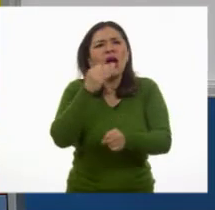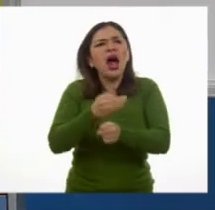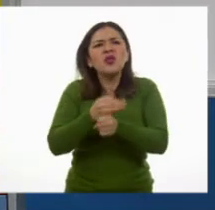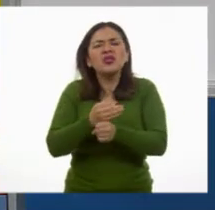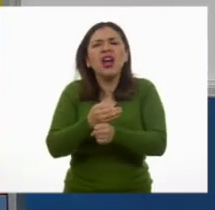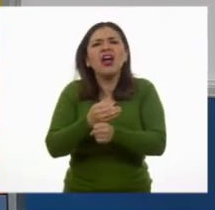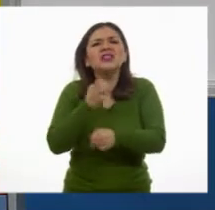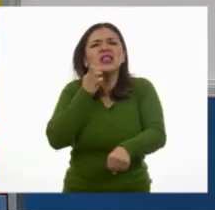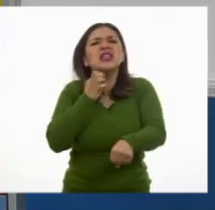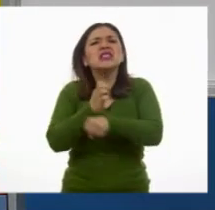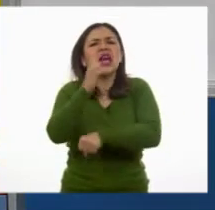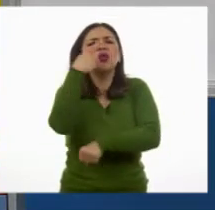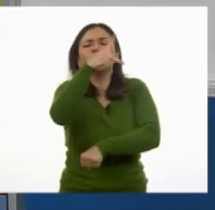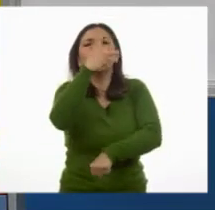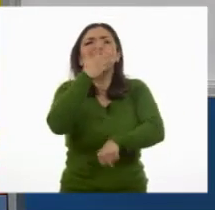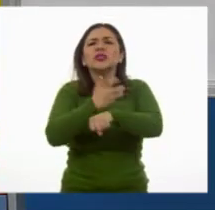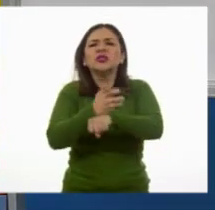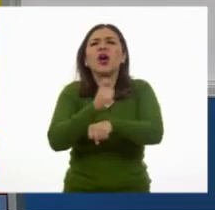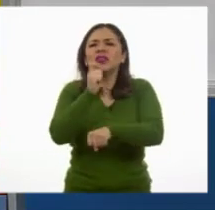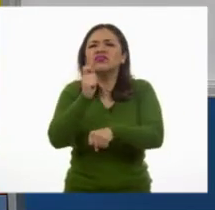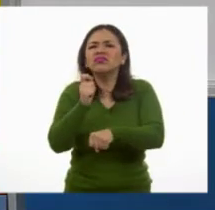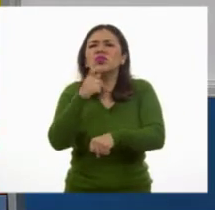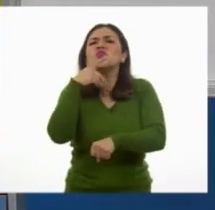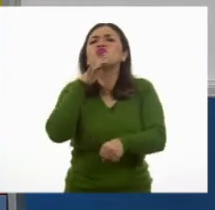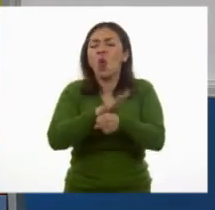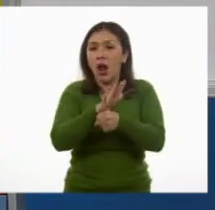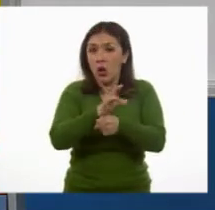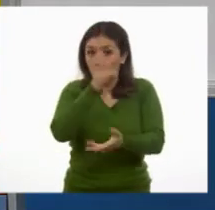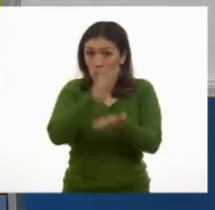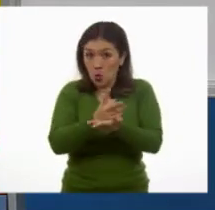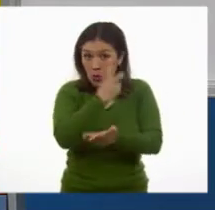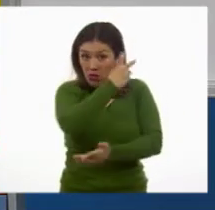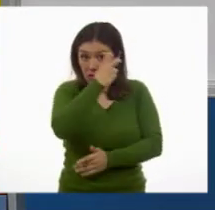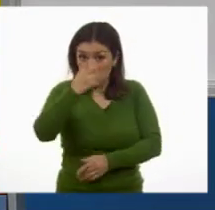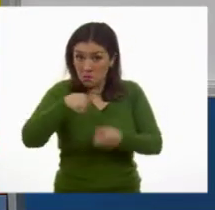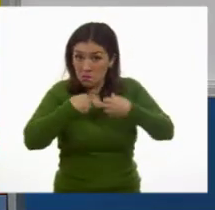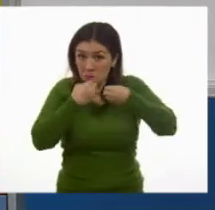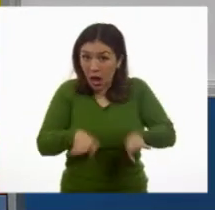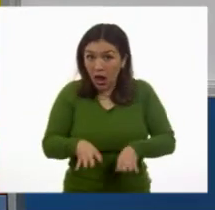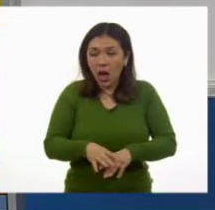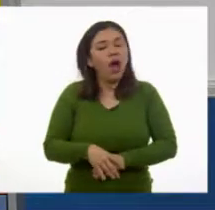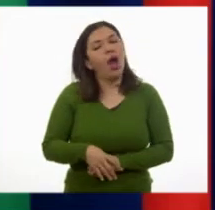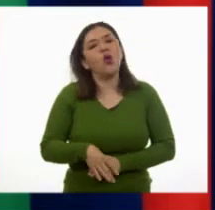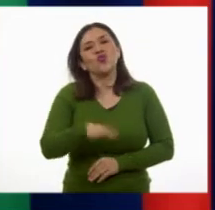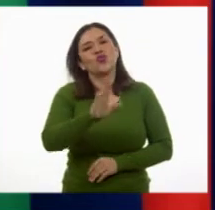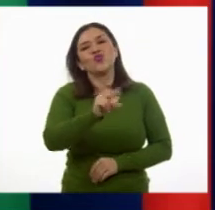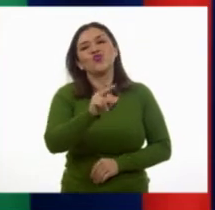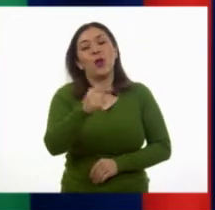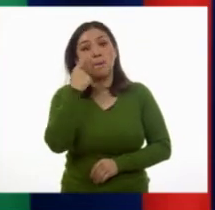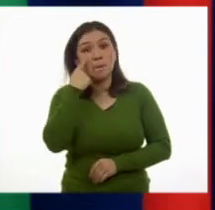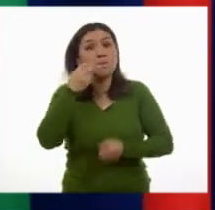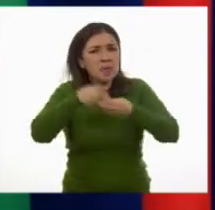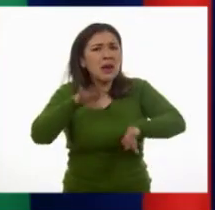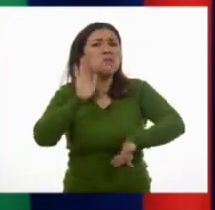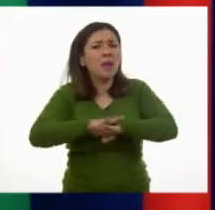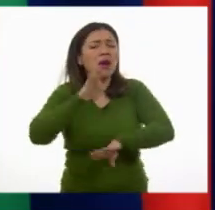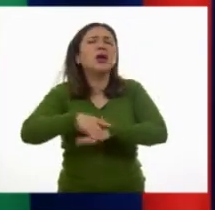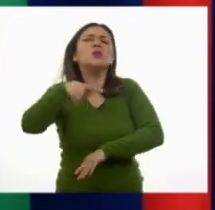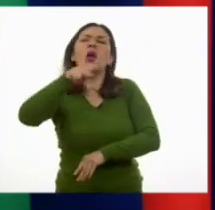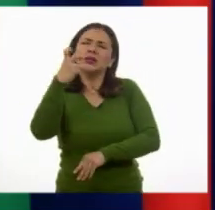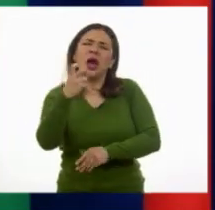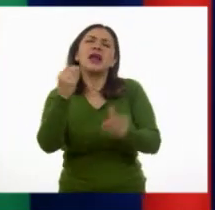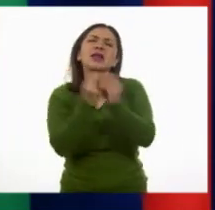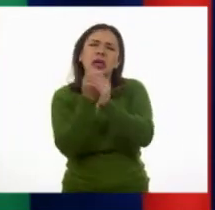qué estados de Estados Unidos son además, no? O sea, ¿son solamente esos los que perdimos? No, perderíamos más, pero eso lo